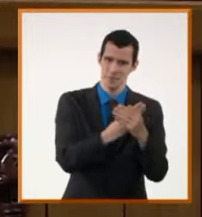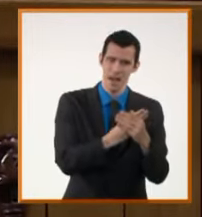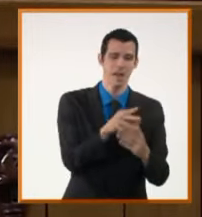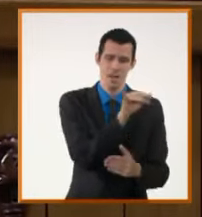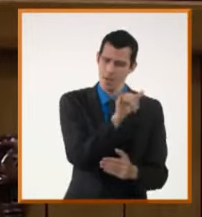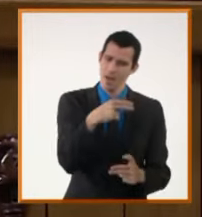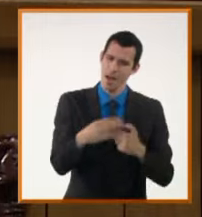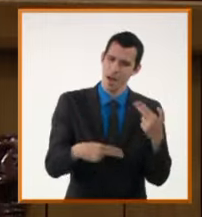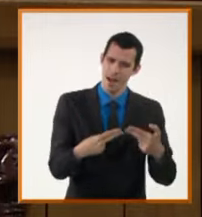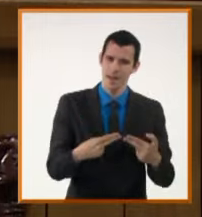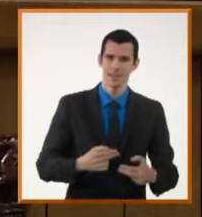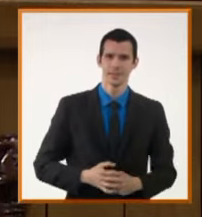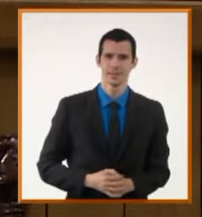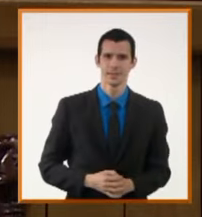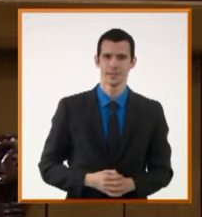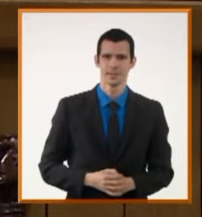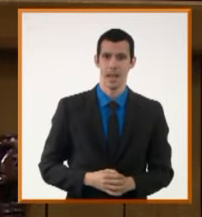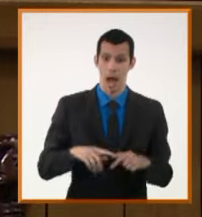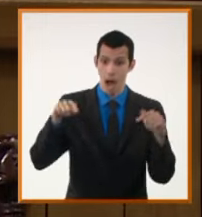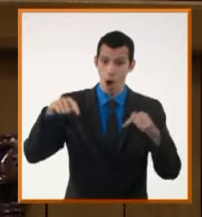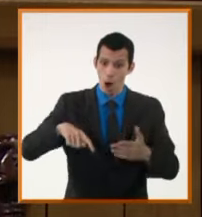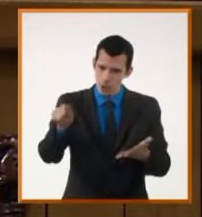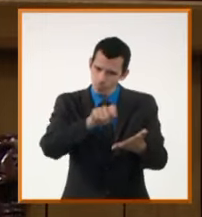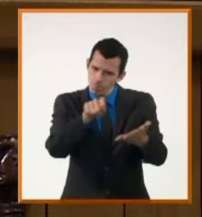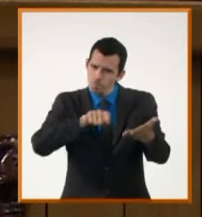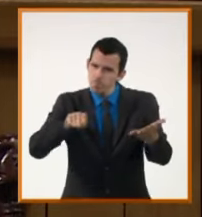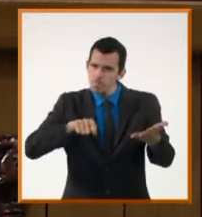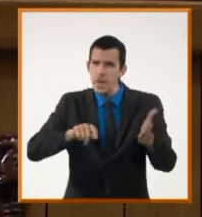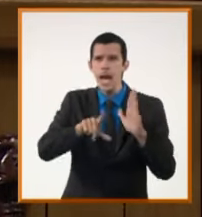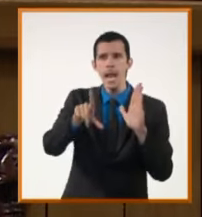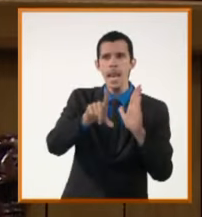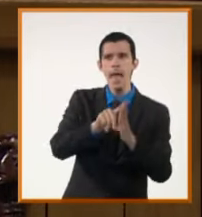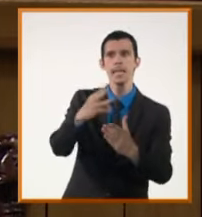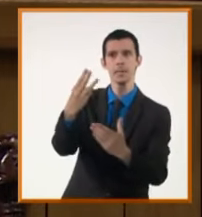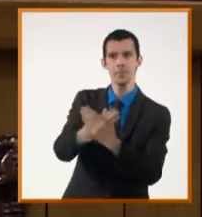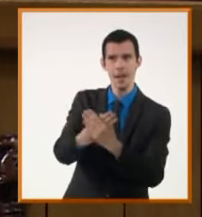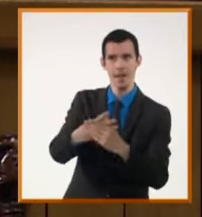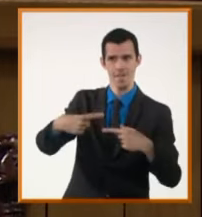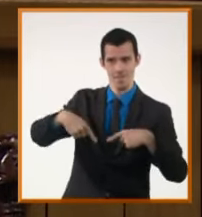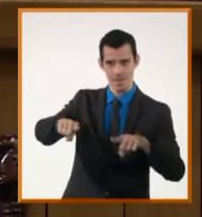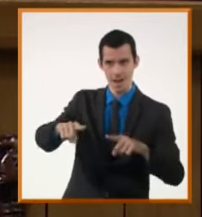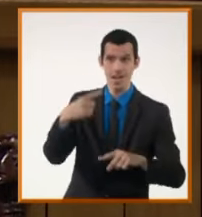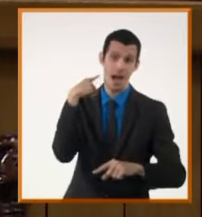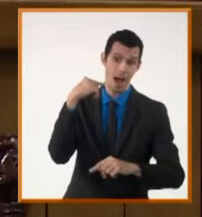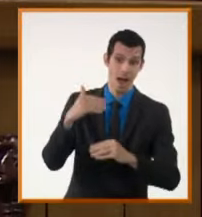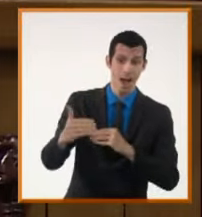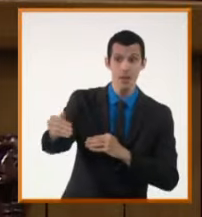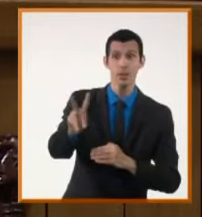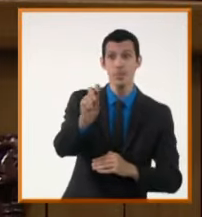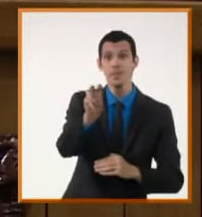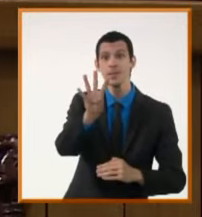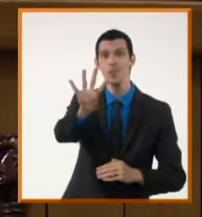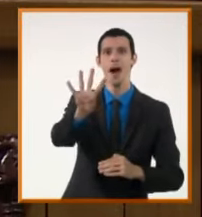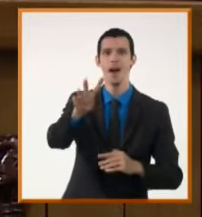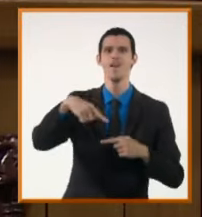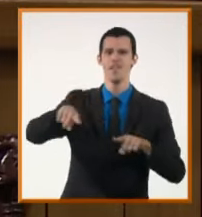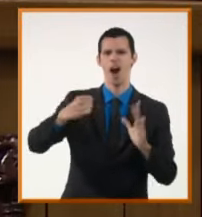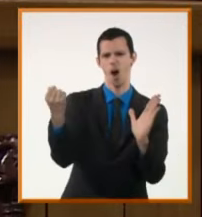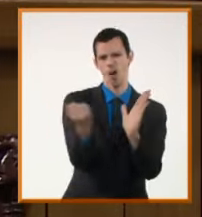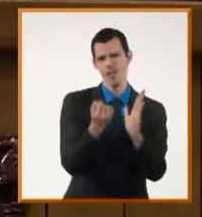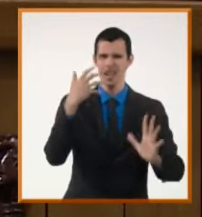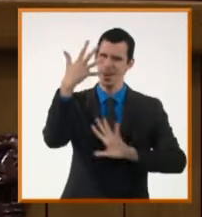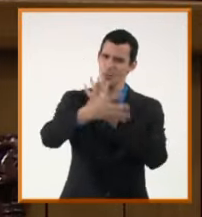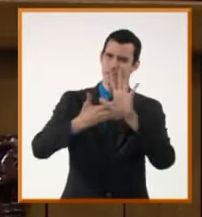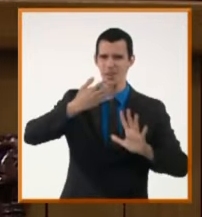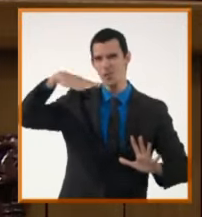ley de discapacidad. Y vamos en el 2024 a reconocer oficialmente la lengua de señas cubana como